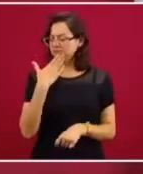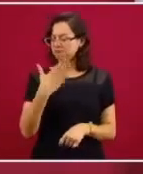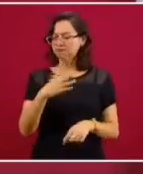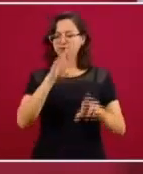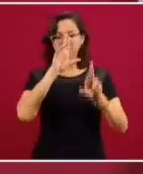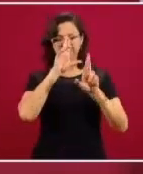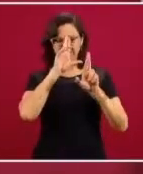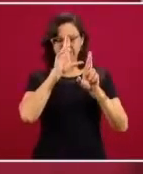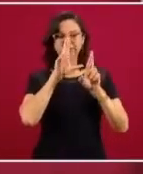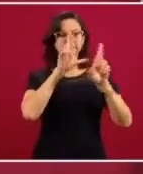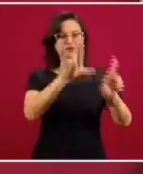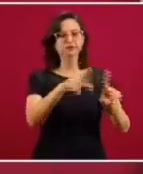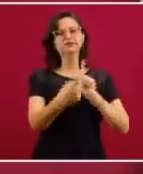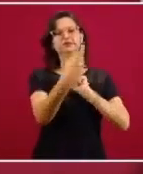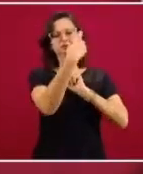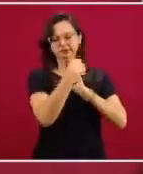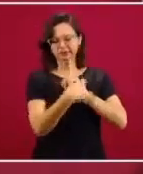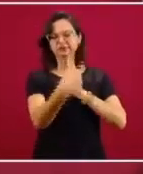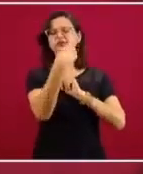la crítica,